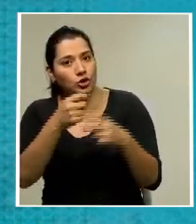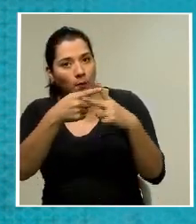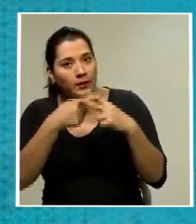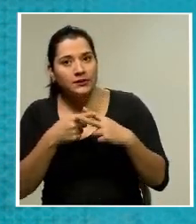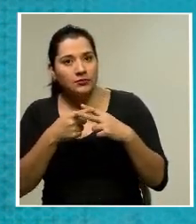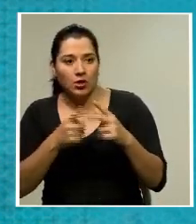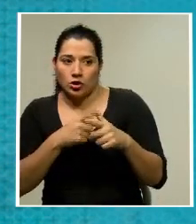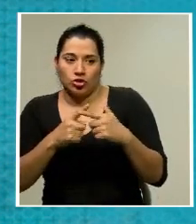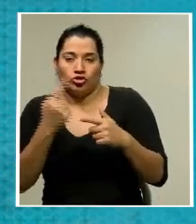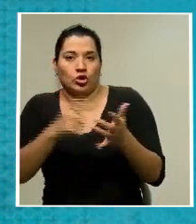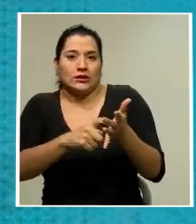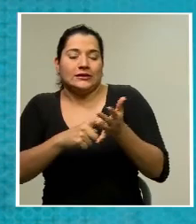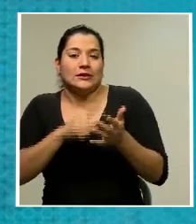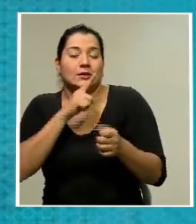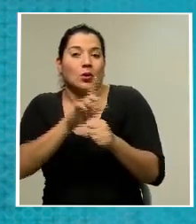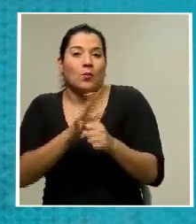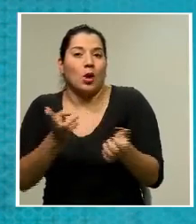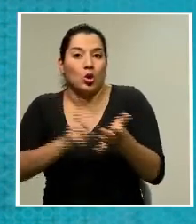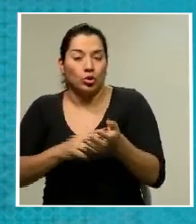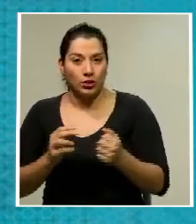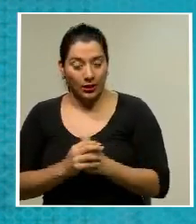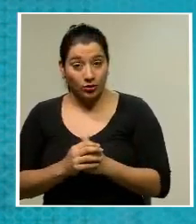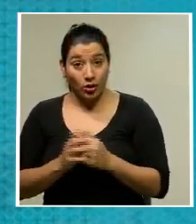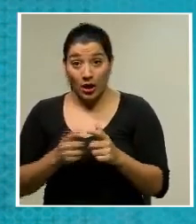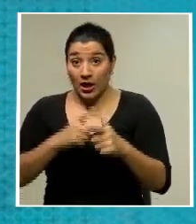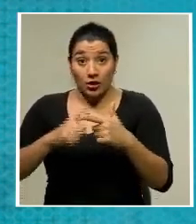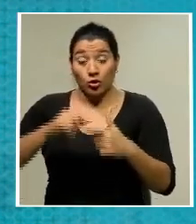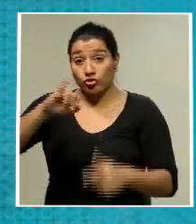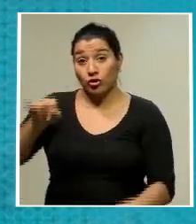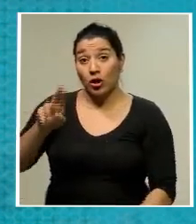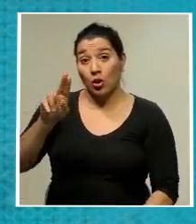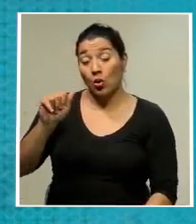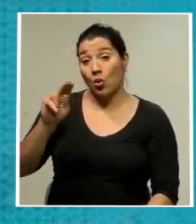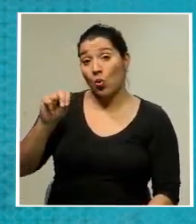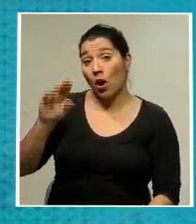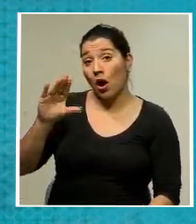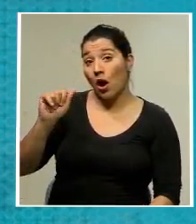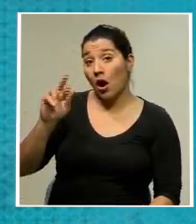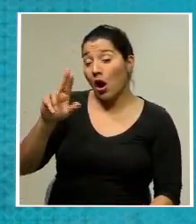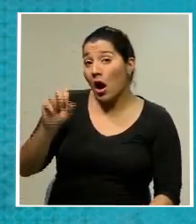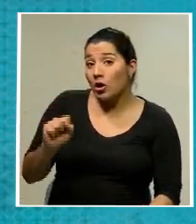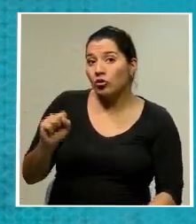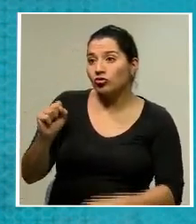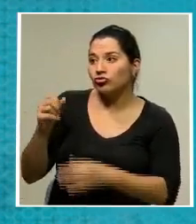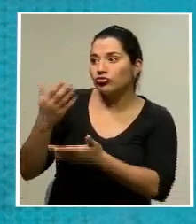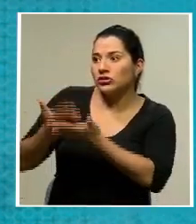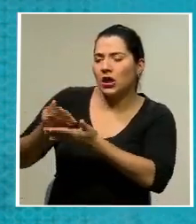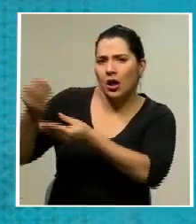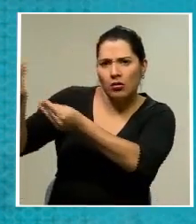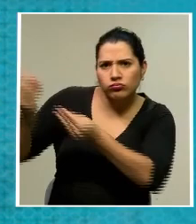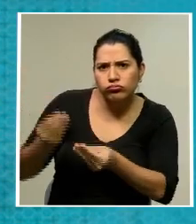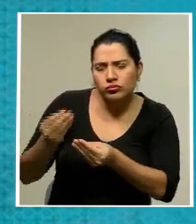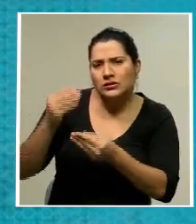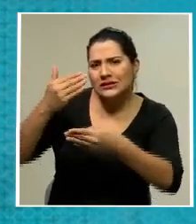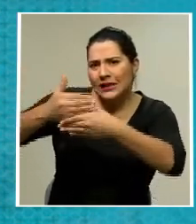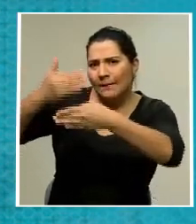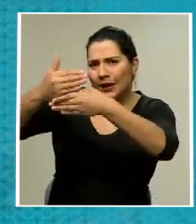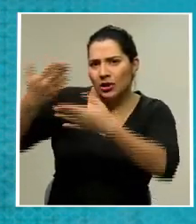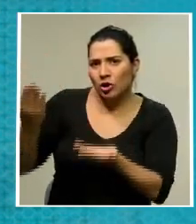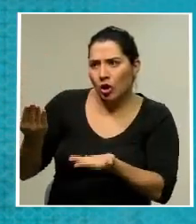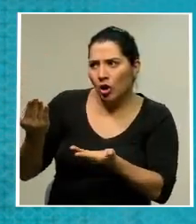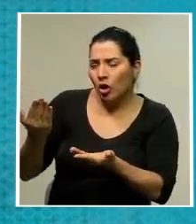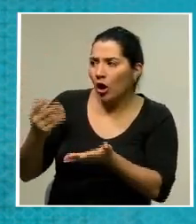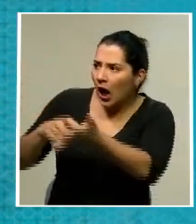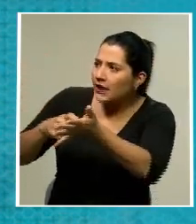Eso es todo. Y aquí, don Juan Carlos trae un buque. Él exige que le baje a su cargo. Ahora bien, yo desconozco la